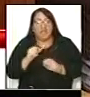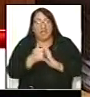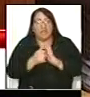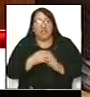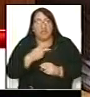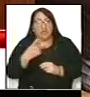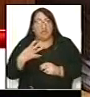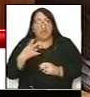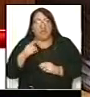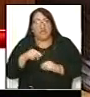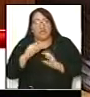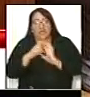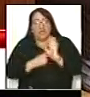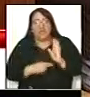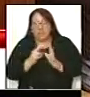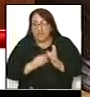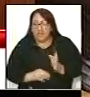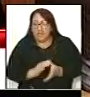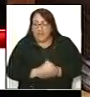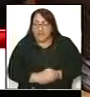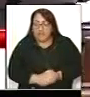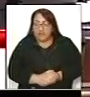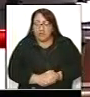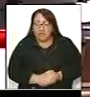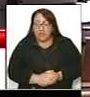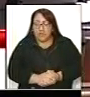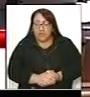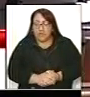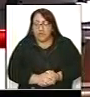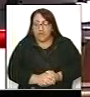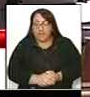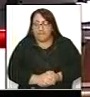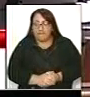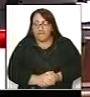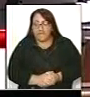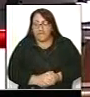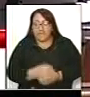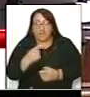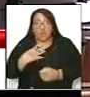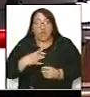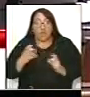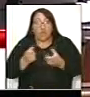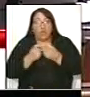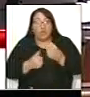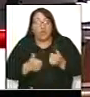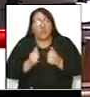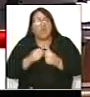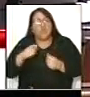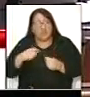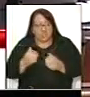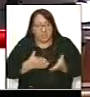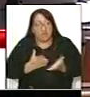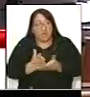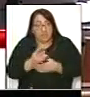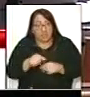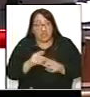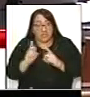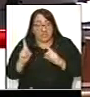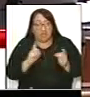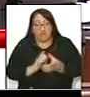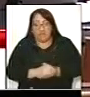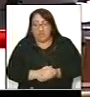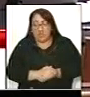artículo 24 del presente reglamento. Señor congresista, estando la necesidad de llevar adelante este